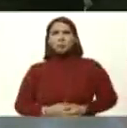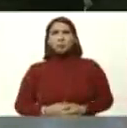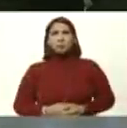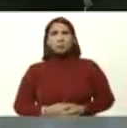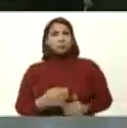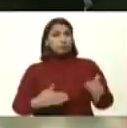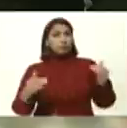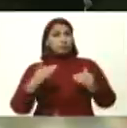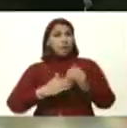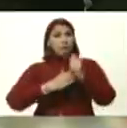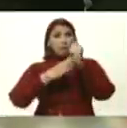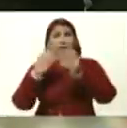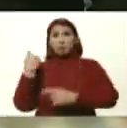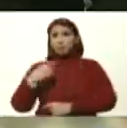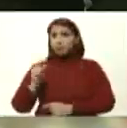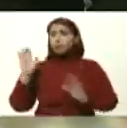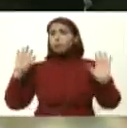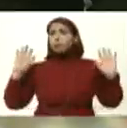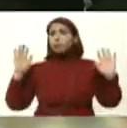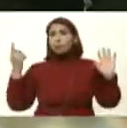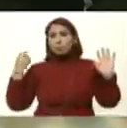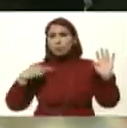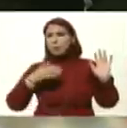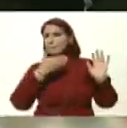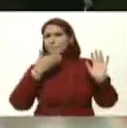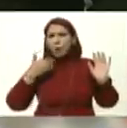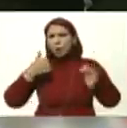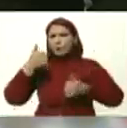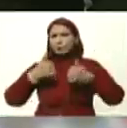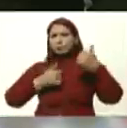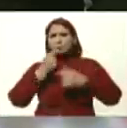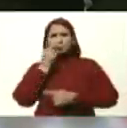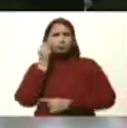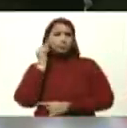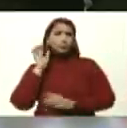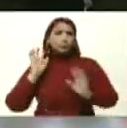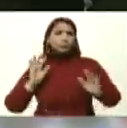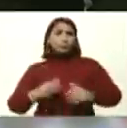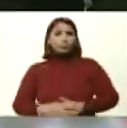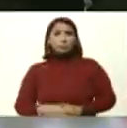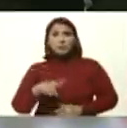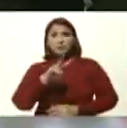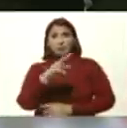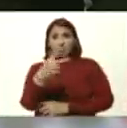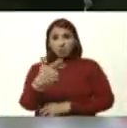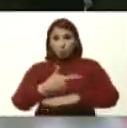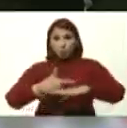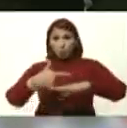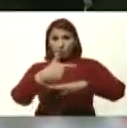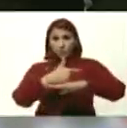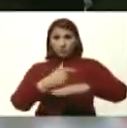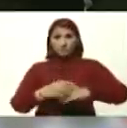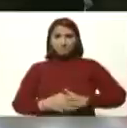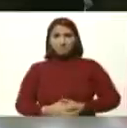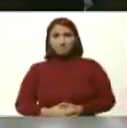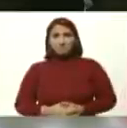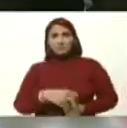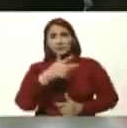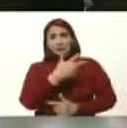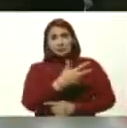por el liderazgo que tenemos. Tenemos a los mejores candidatos y candidatas en las 23 gobernaciones, en